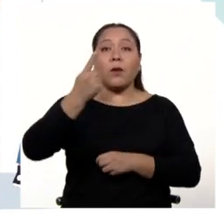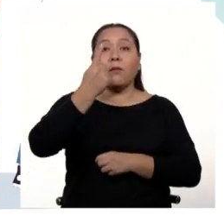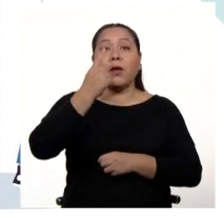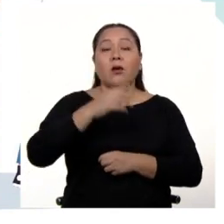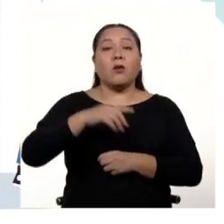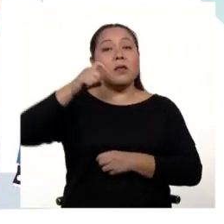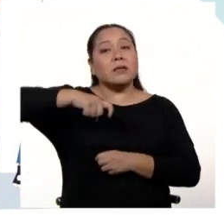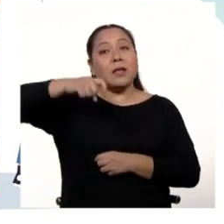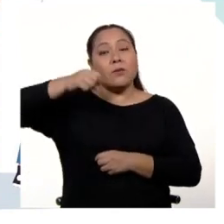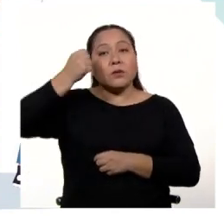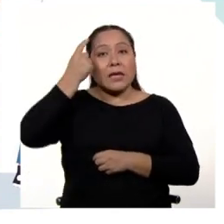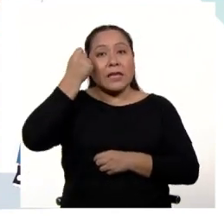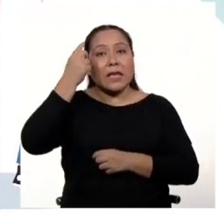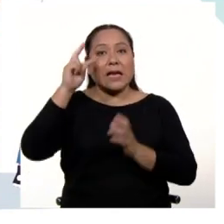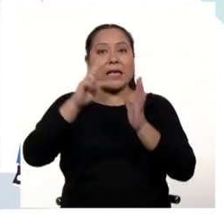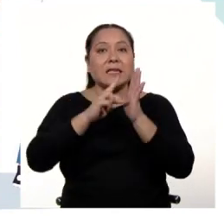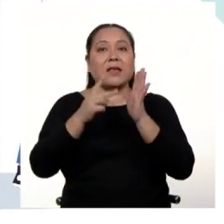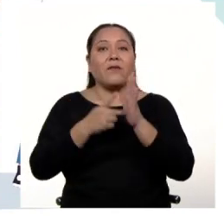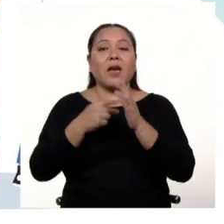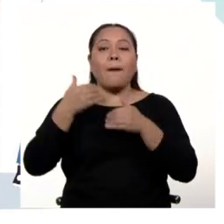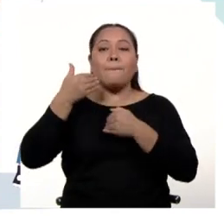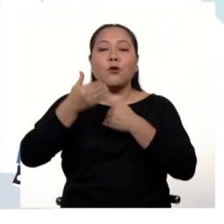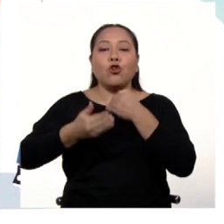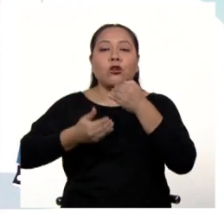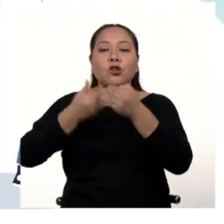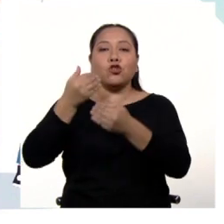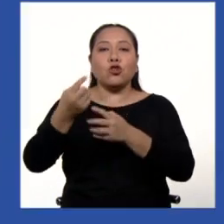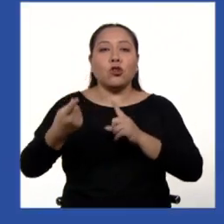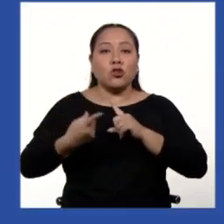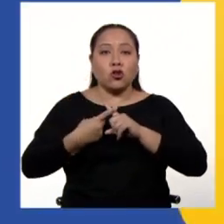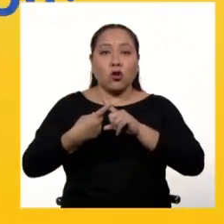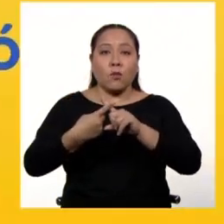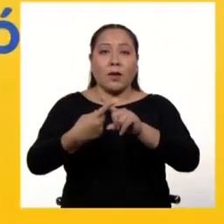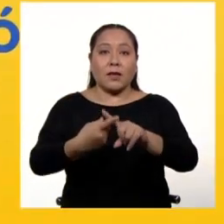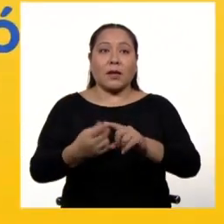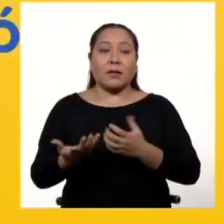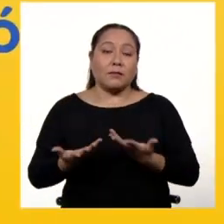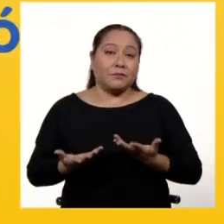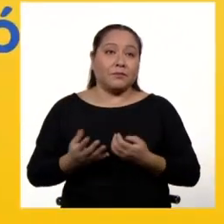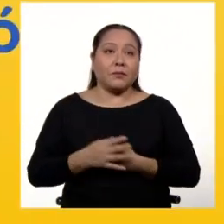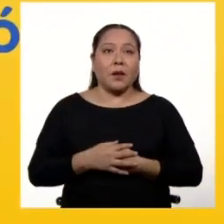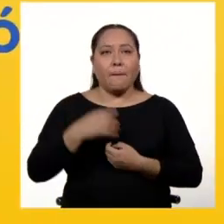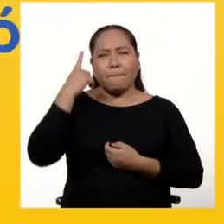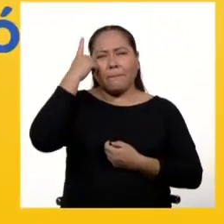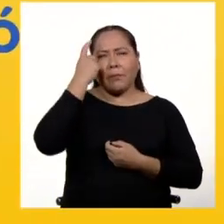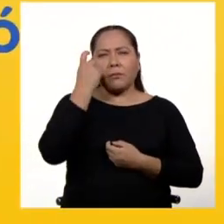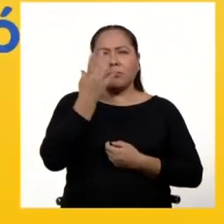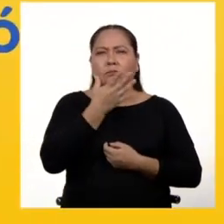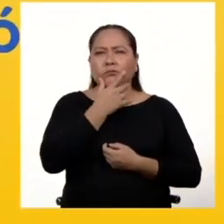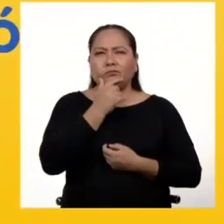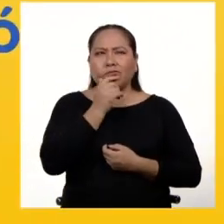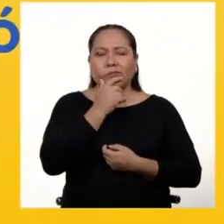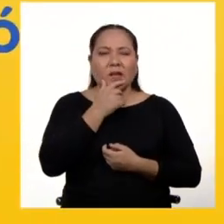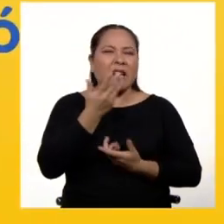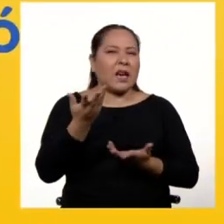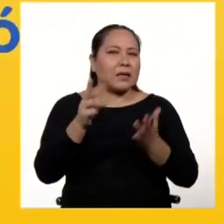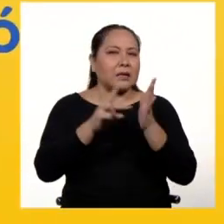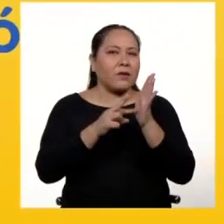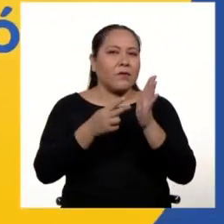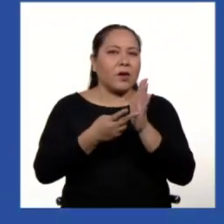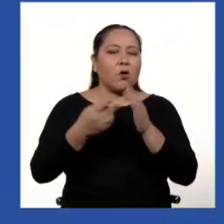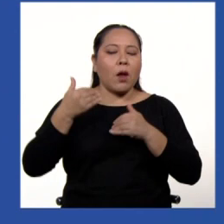debemos comprender qué son las progresiones geométricas. Entonces nos preguntamos, ¿qué es una